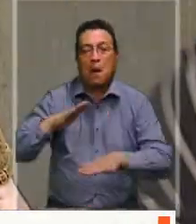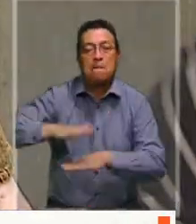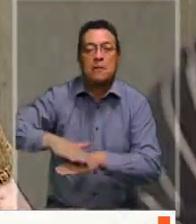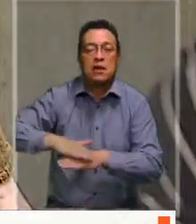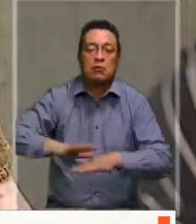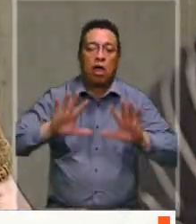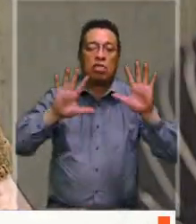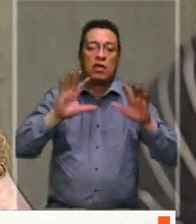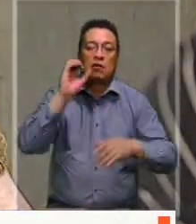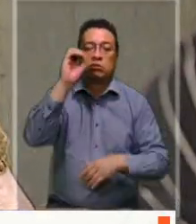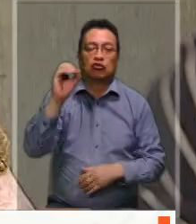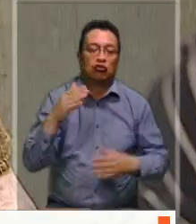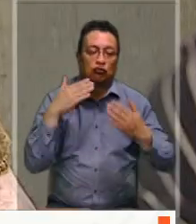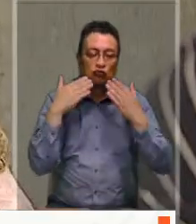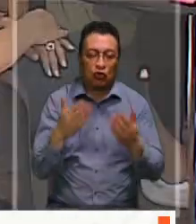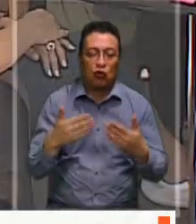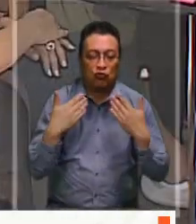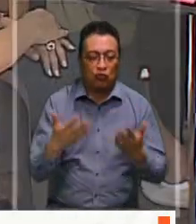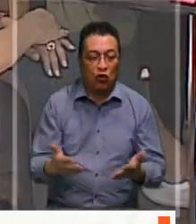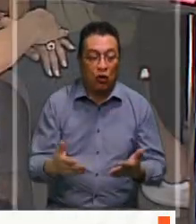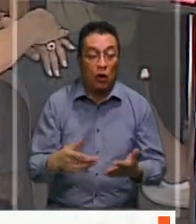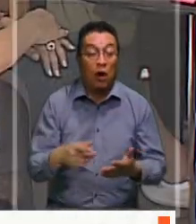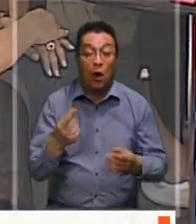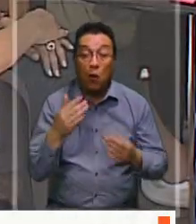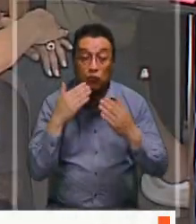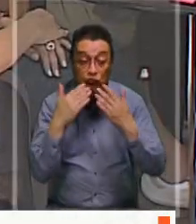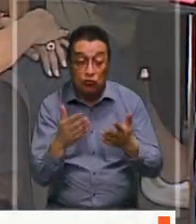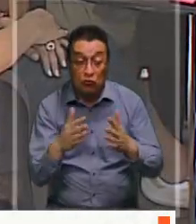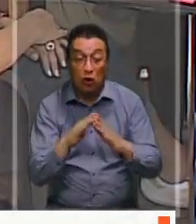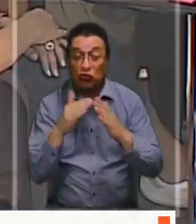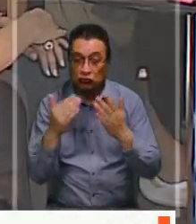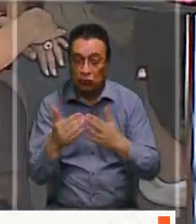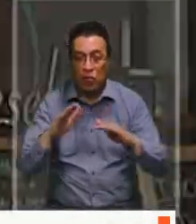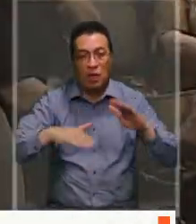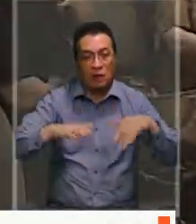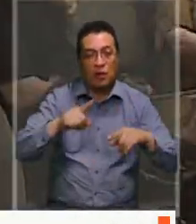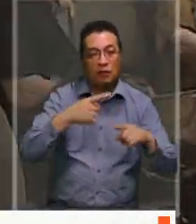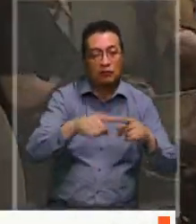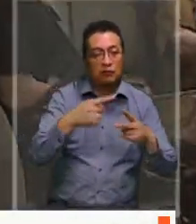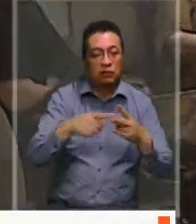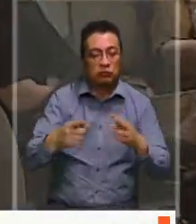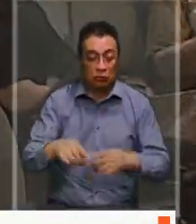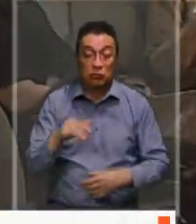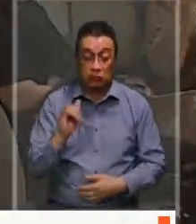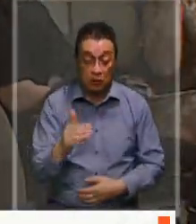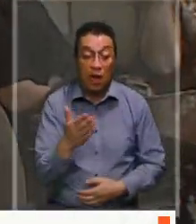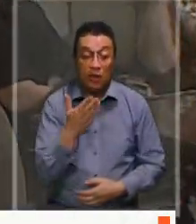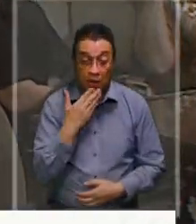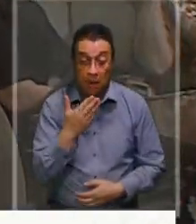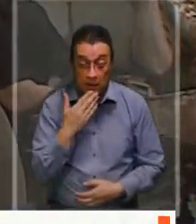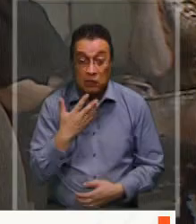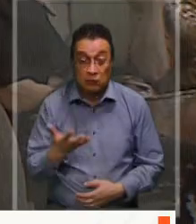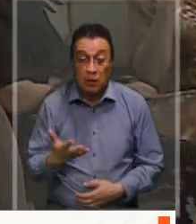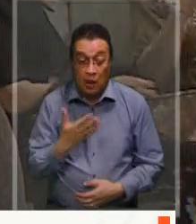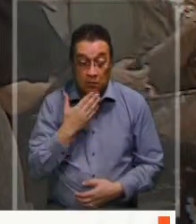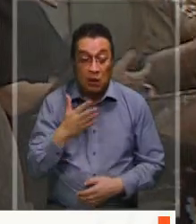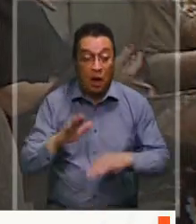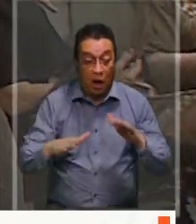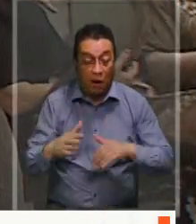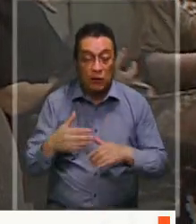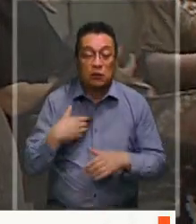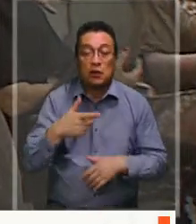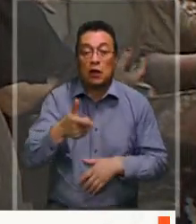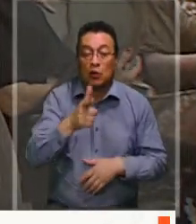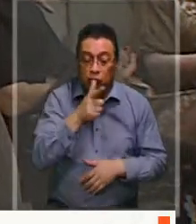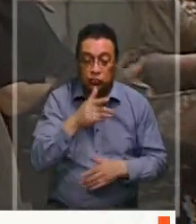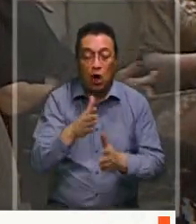10% del consumo. Aunque si hablamos de propinas, hay de todos los tipos. Y también, me dejan a veces licor o a